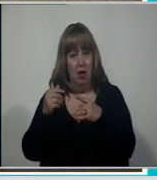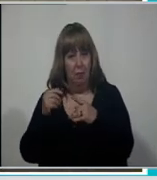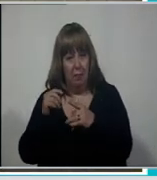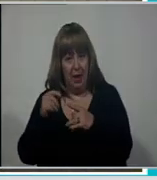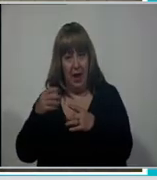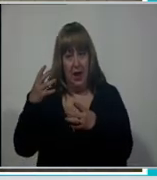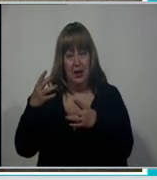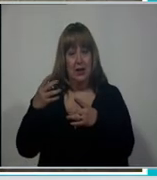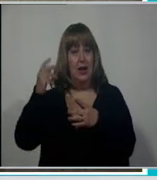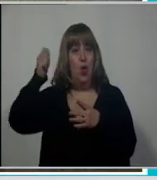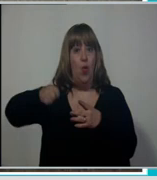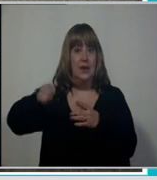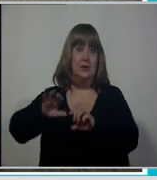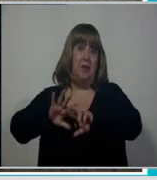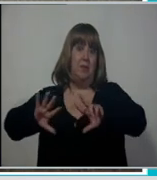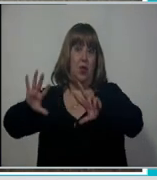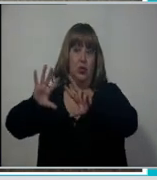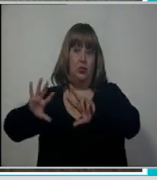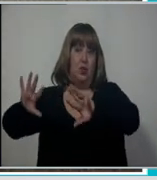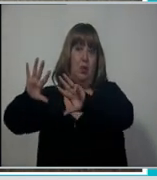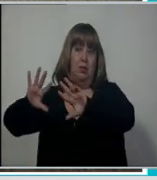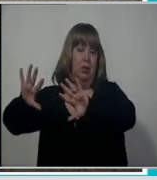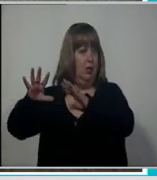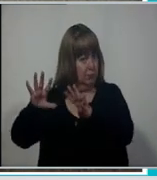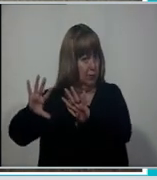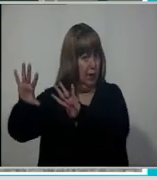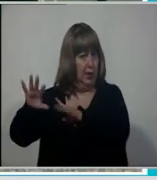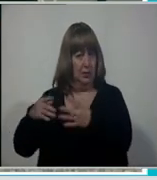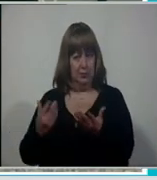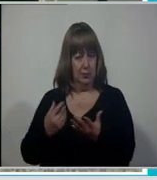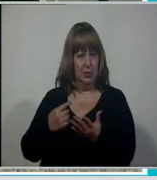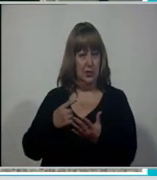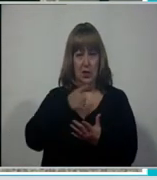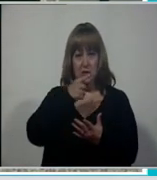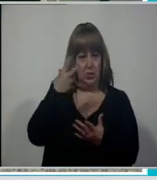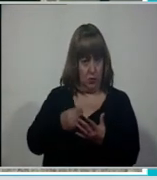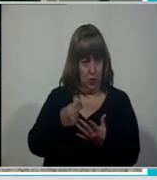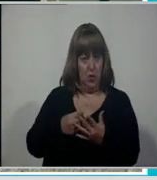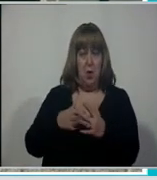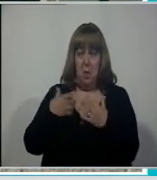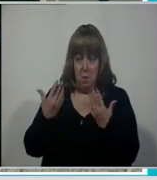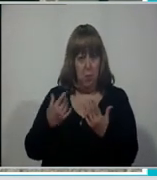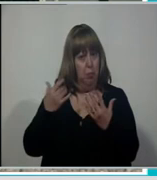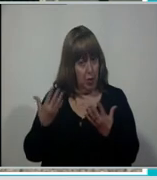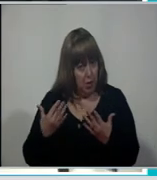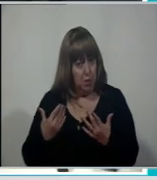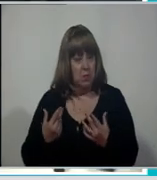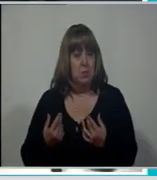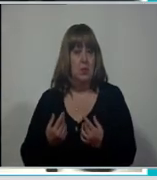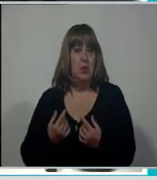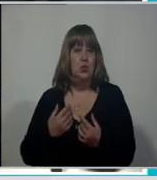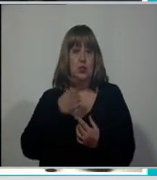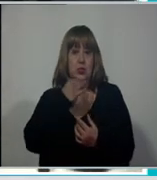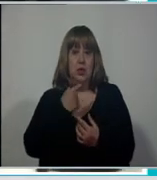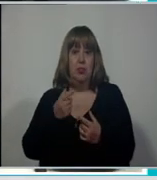lo que me lleva a pensar agua él tiene el miedo de que sea al revés que ahora quieran tomar represalias porque no sucedió lo de la este el tema de este del aumento